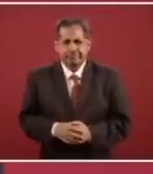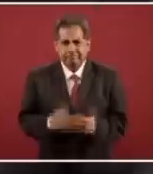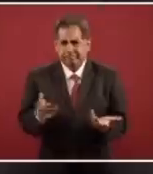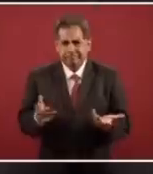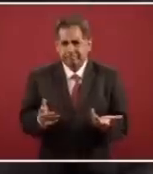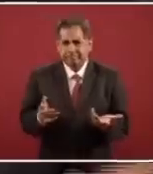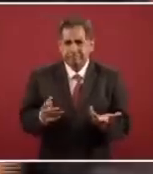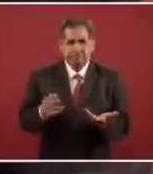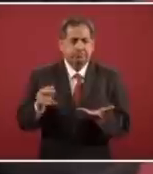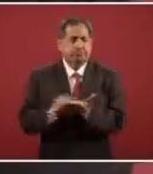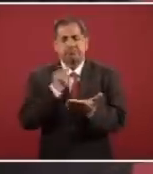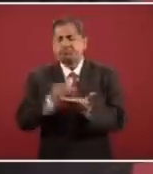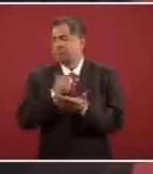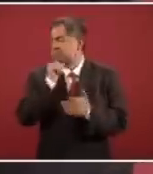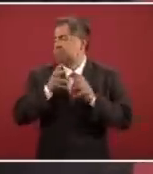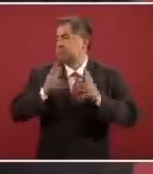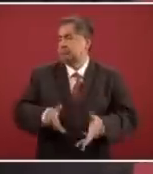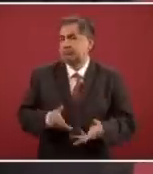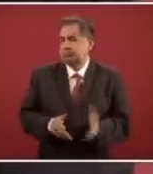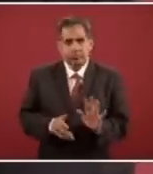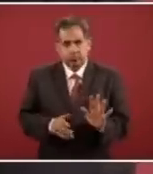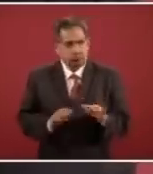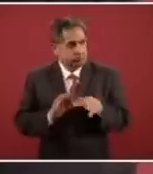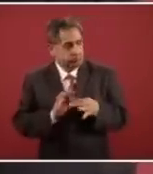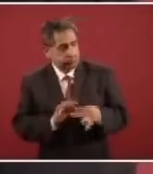pues no se firma el tratado.